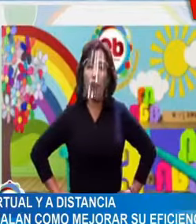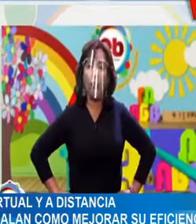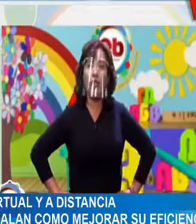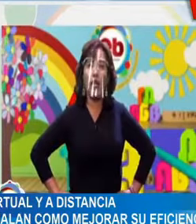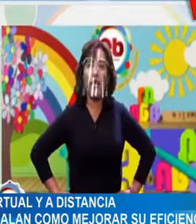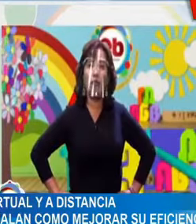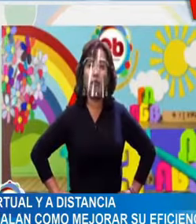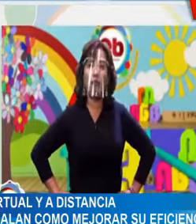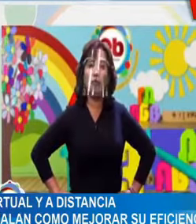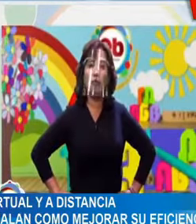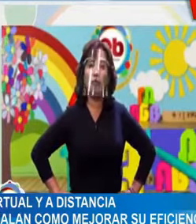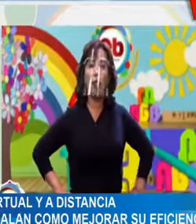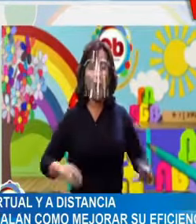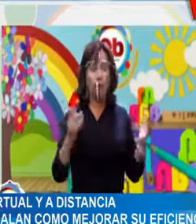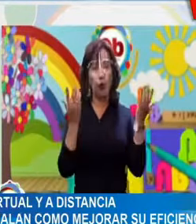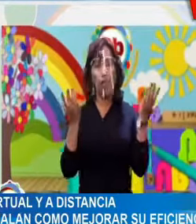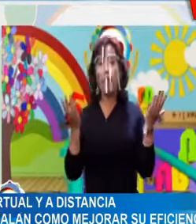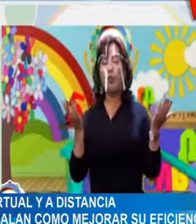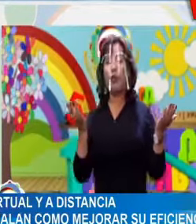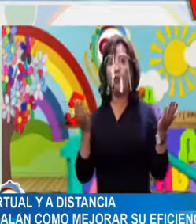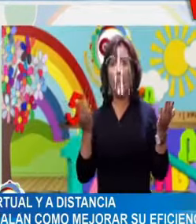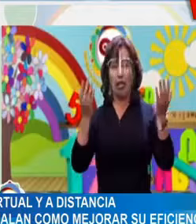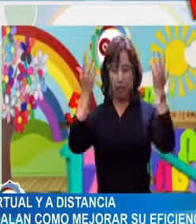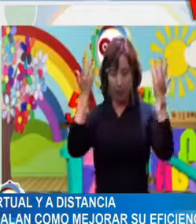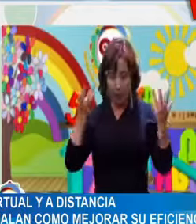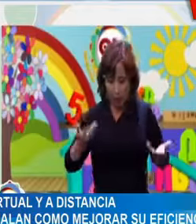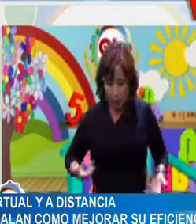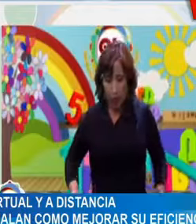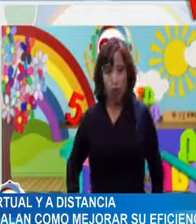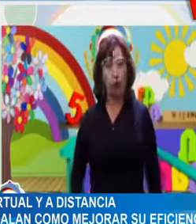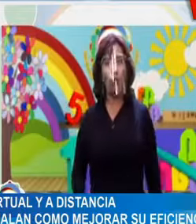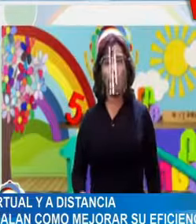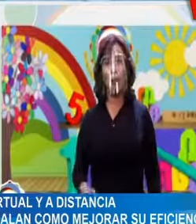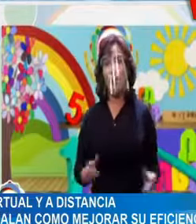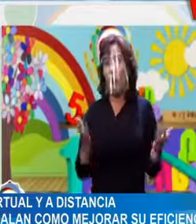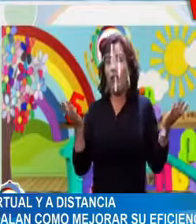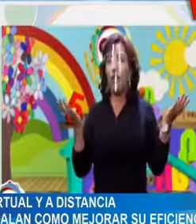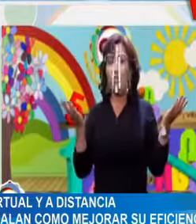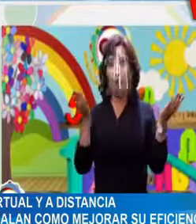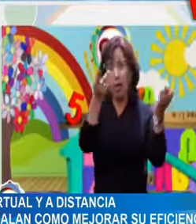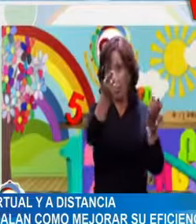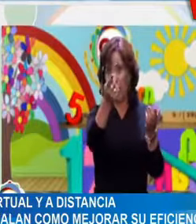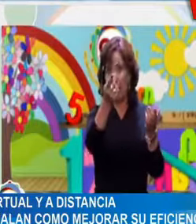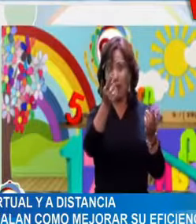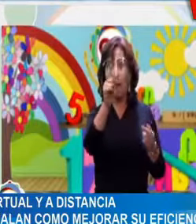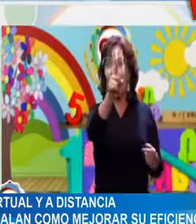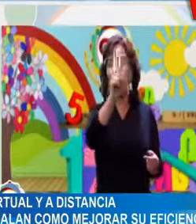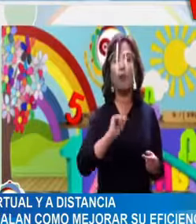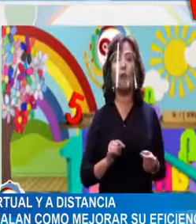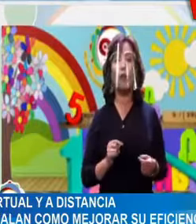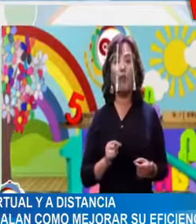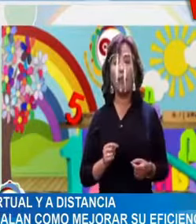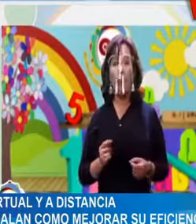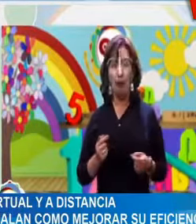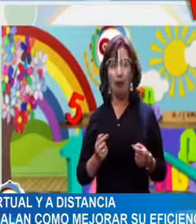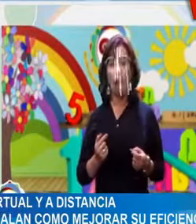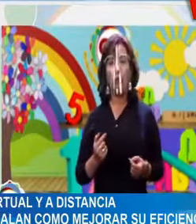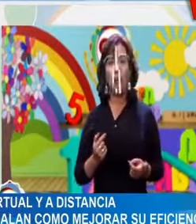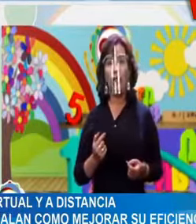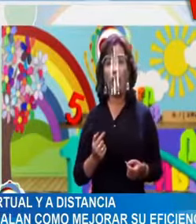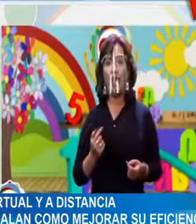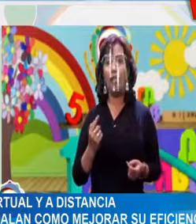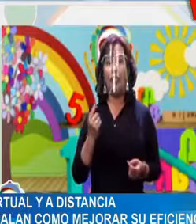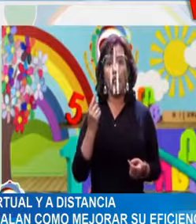necesita pensarse. Y finalmente, creo que es necesario en esto, aunque parezca un poco